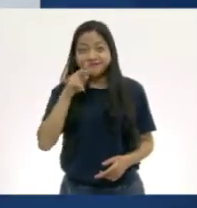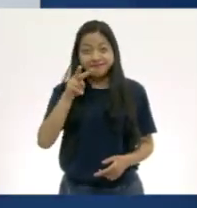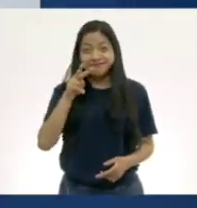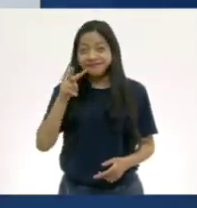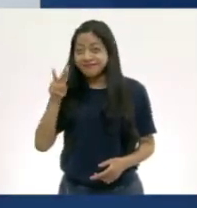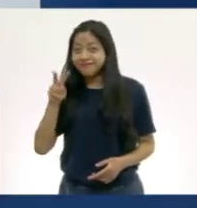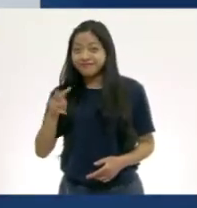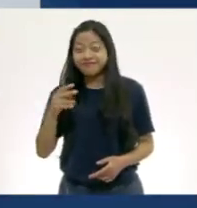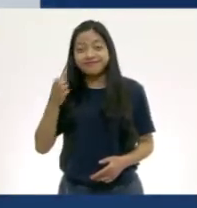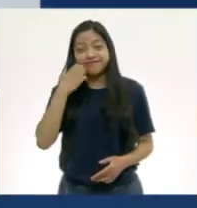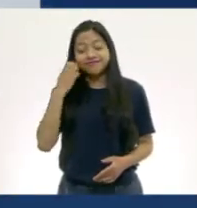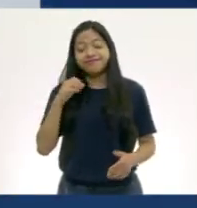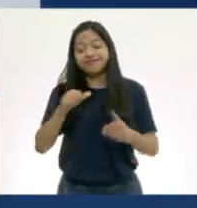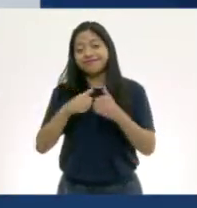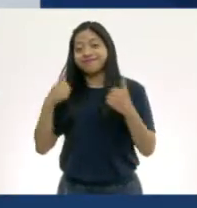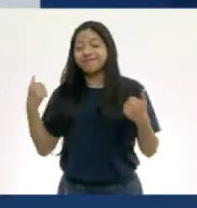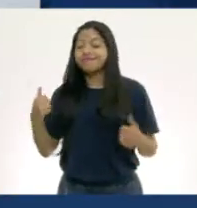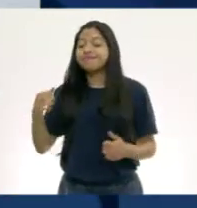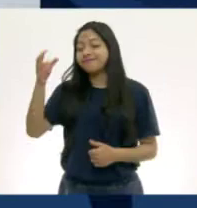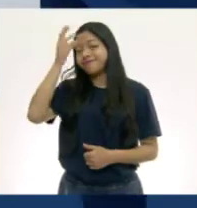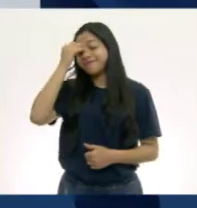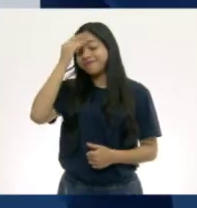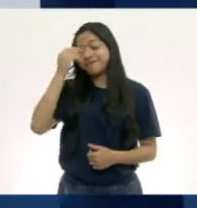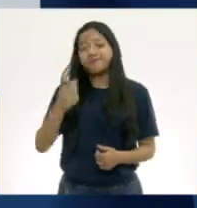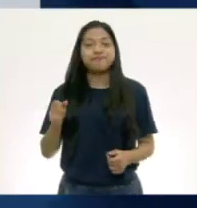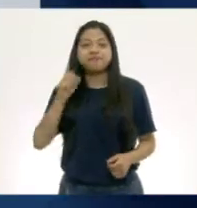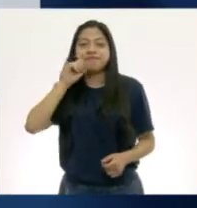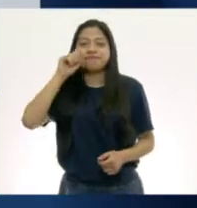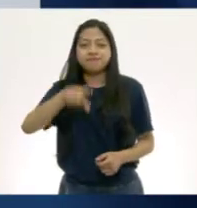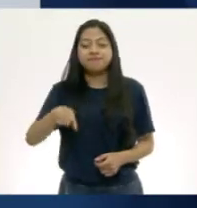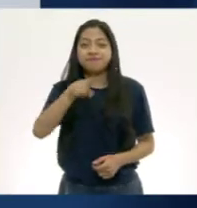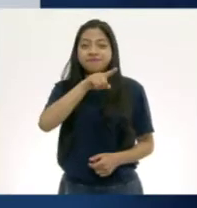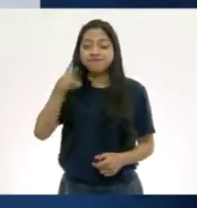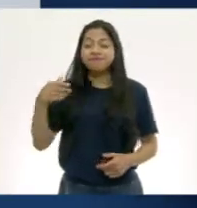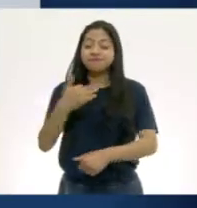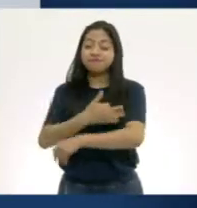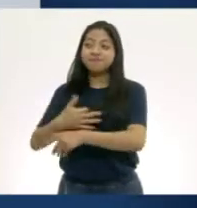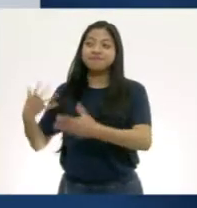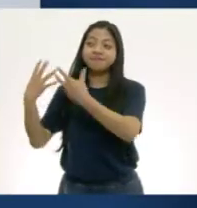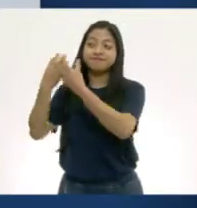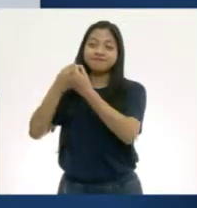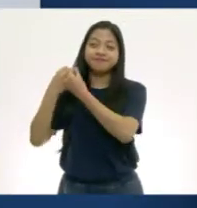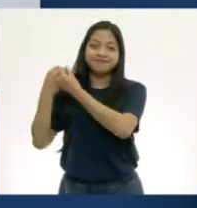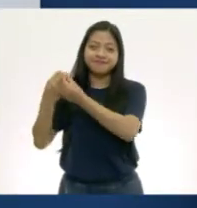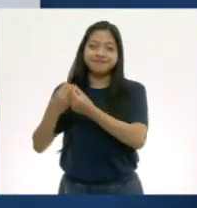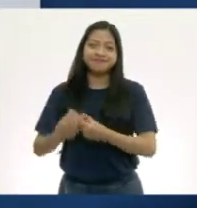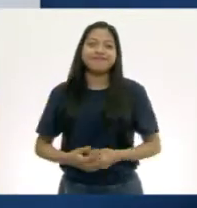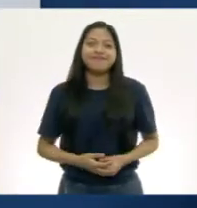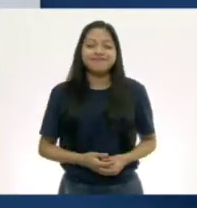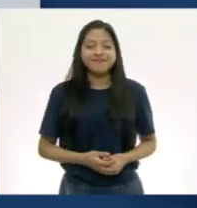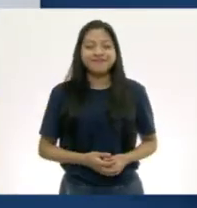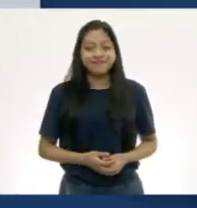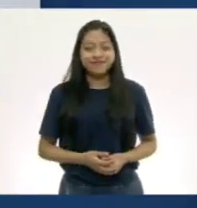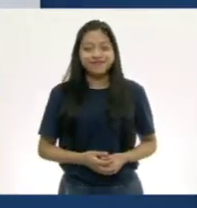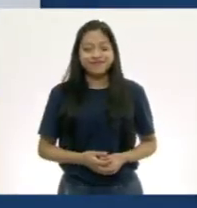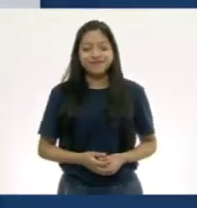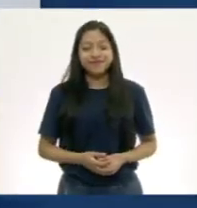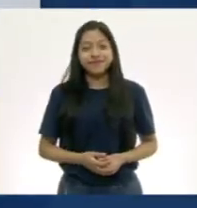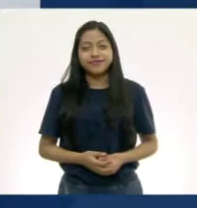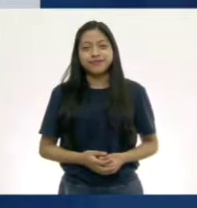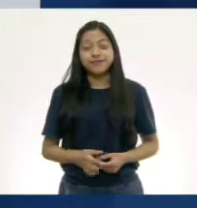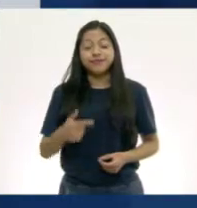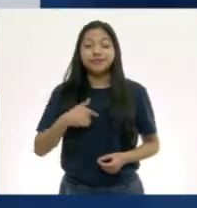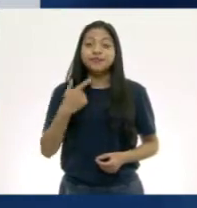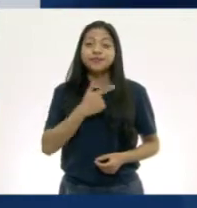seguir aprendiendo a la distancia. Y al mismo tiempo, estar con la familia. Me gusta